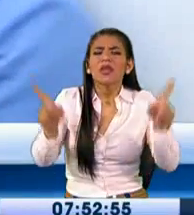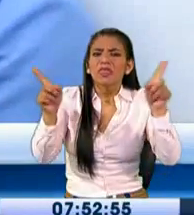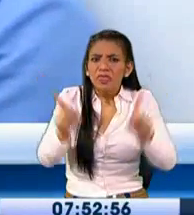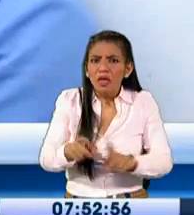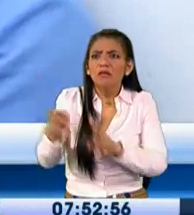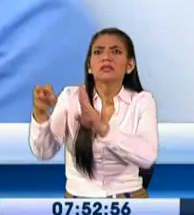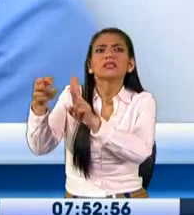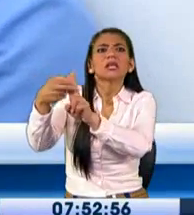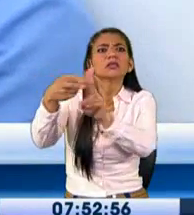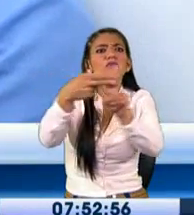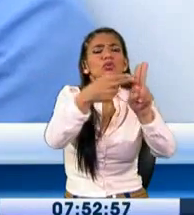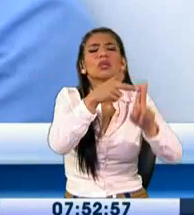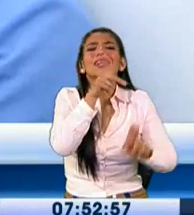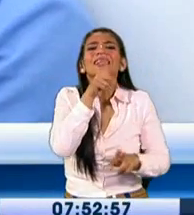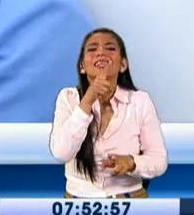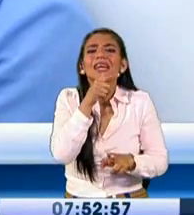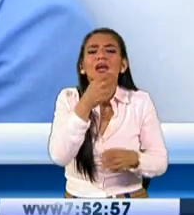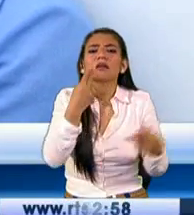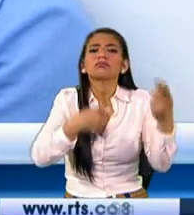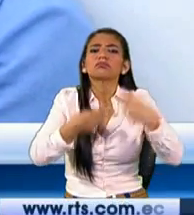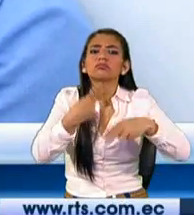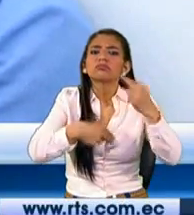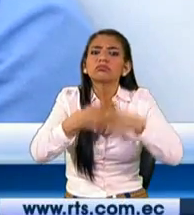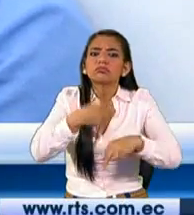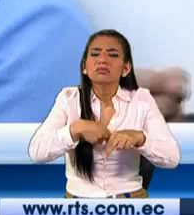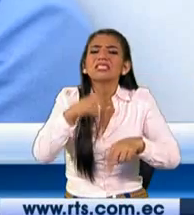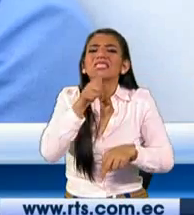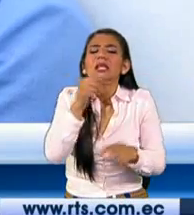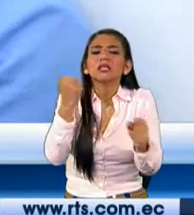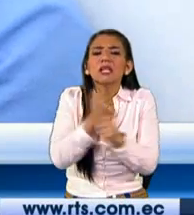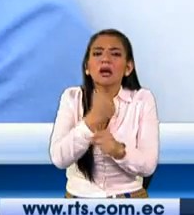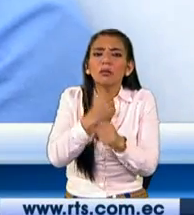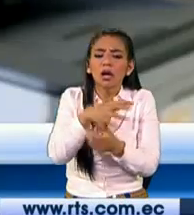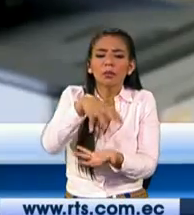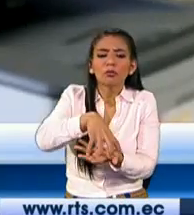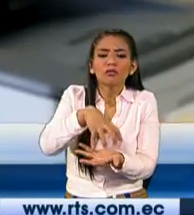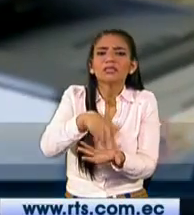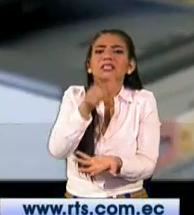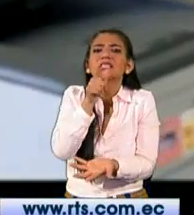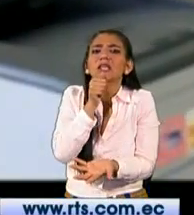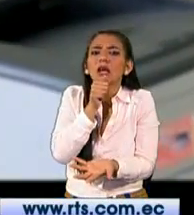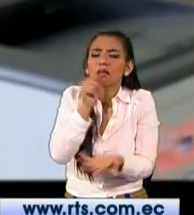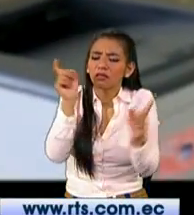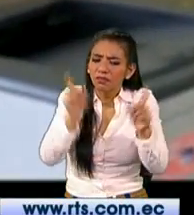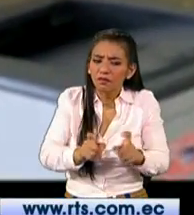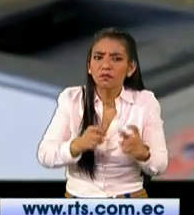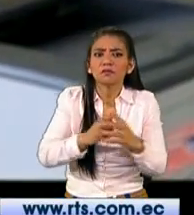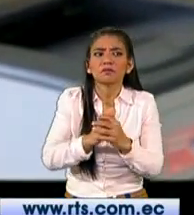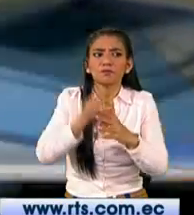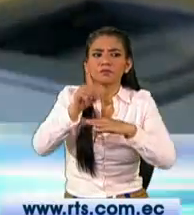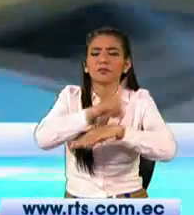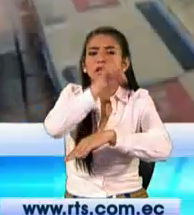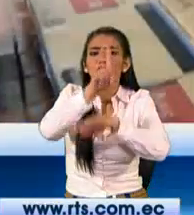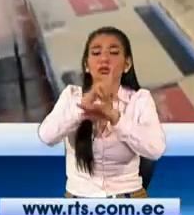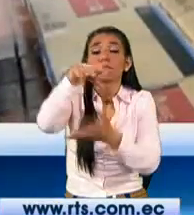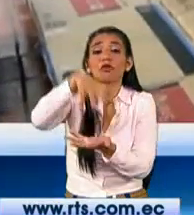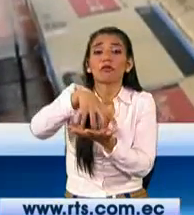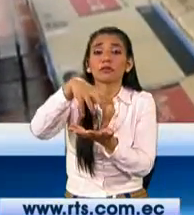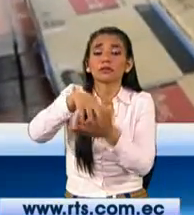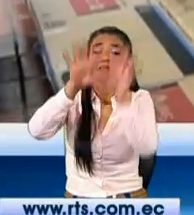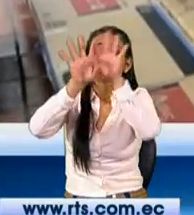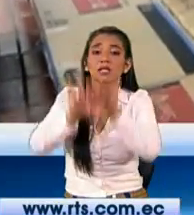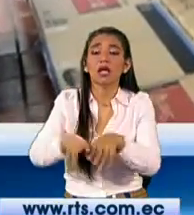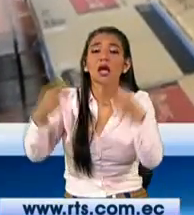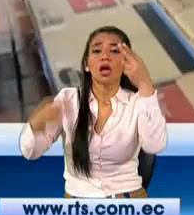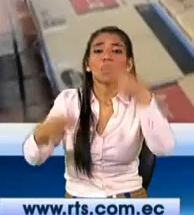viable de quiénes son los verdaderos comerciantes minoristas y trabajados de la provincia para el director provincial de la cena y los operativos continuarán lo que